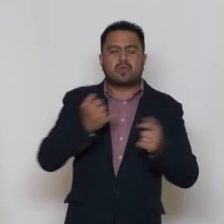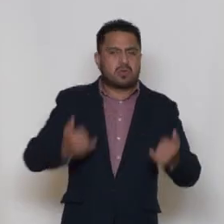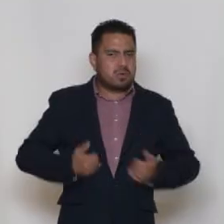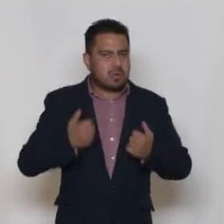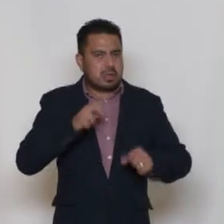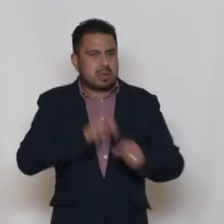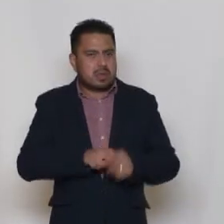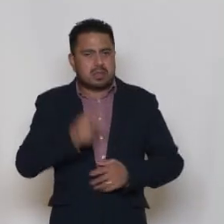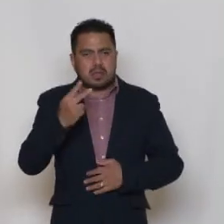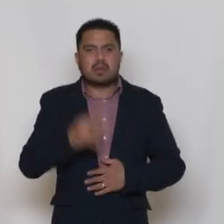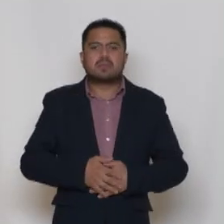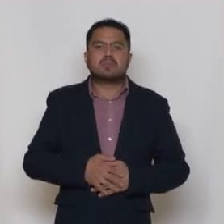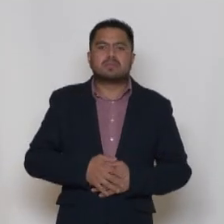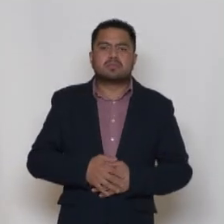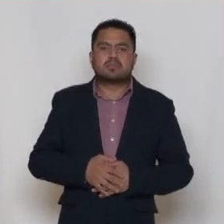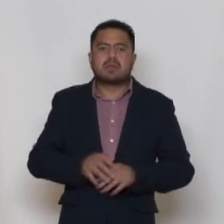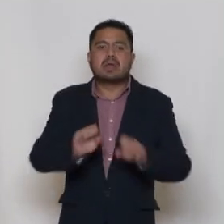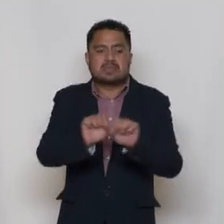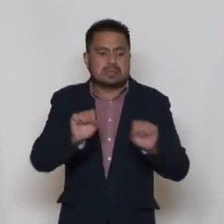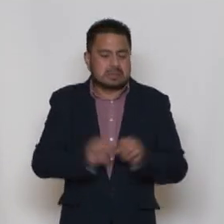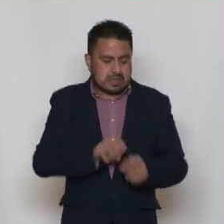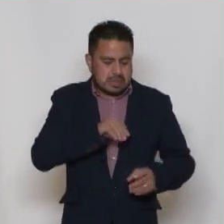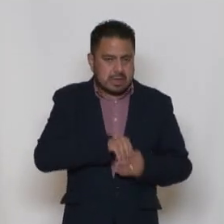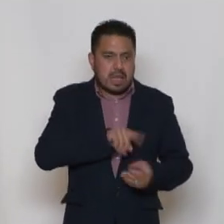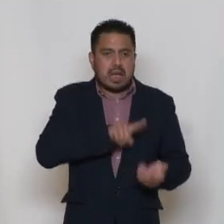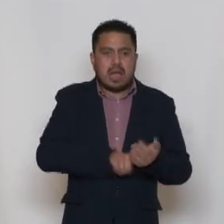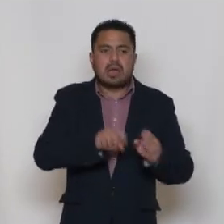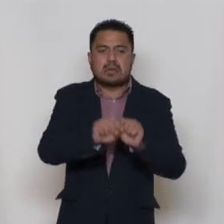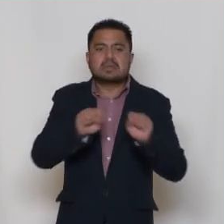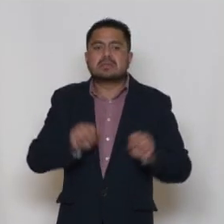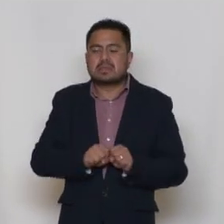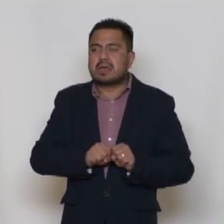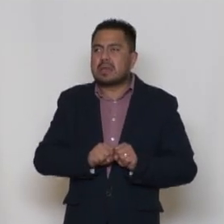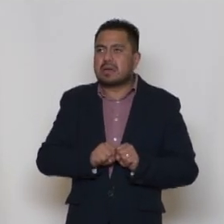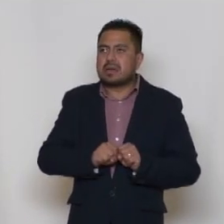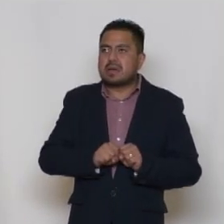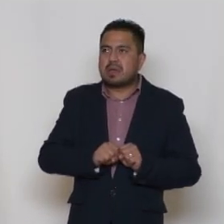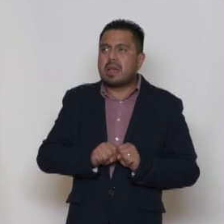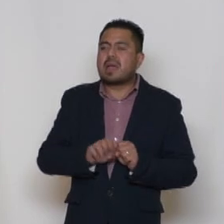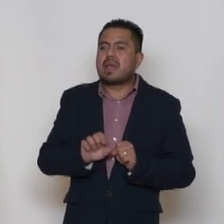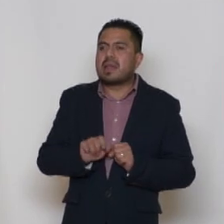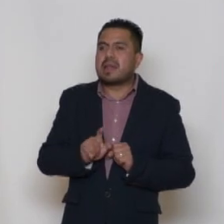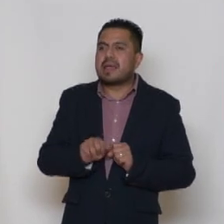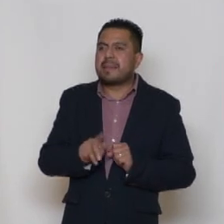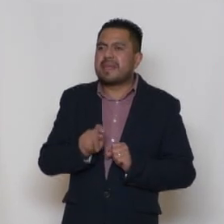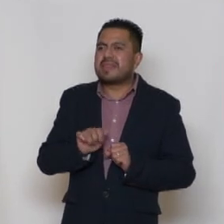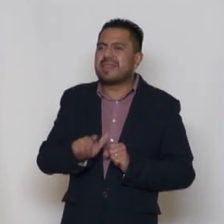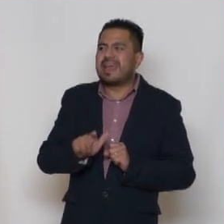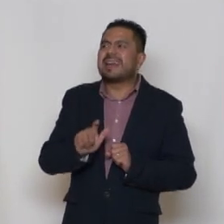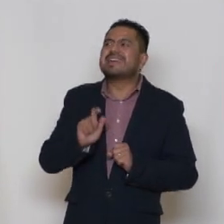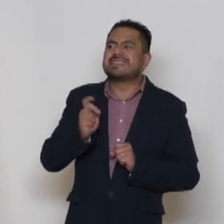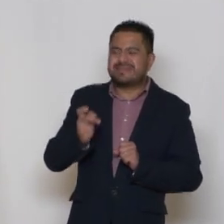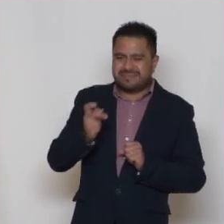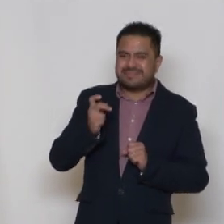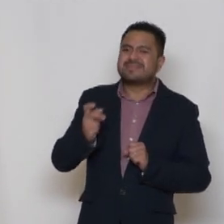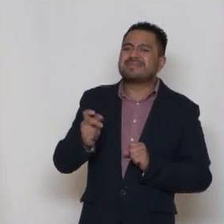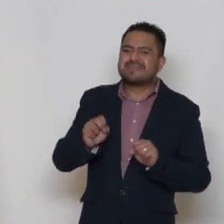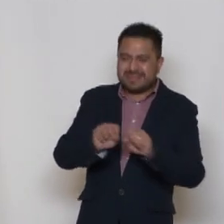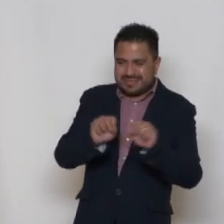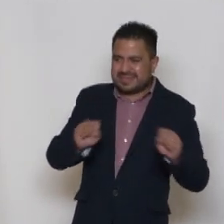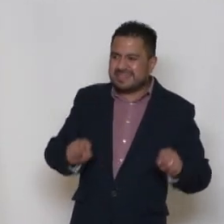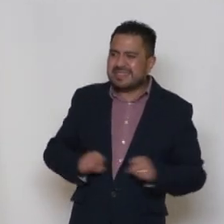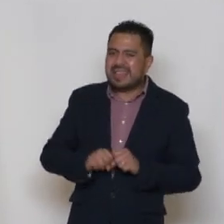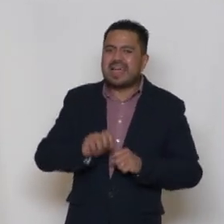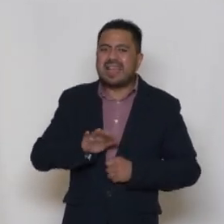en TV. Las alas. El secreto debe estar en las alas. Elemental, le diste en el clavo. Las alas del